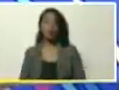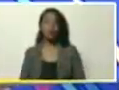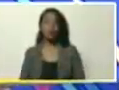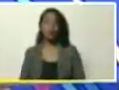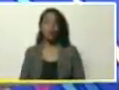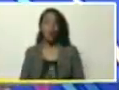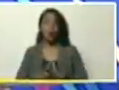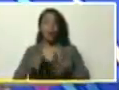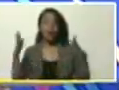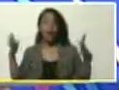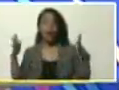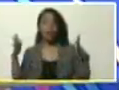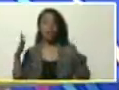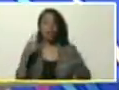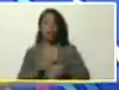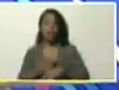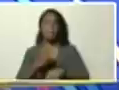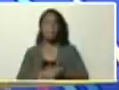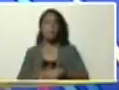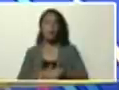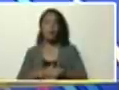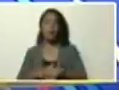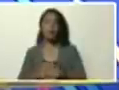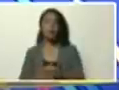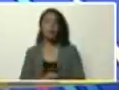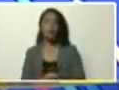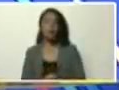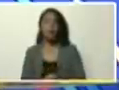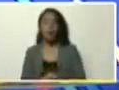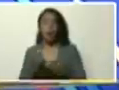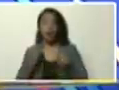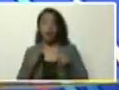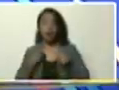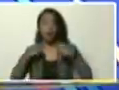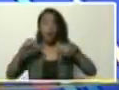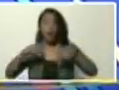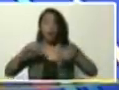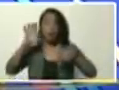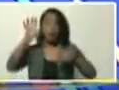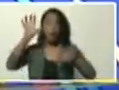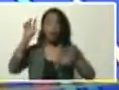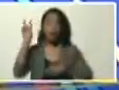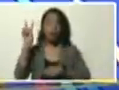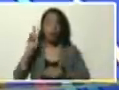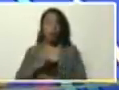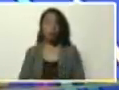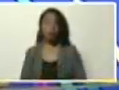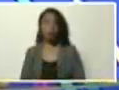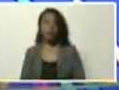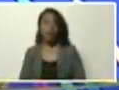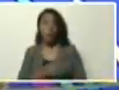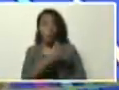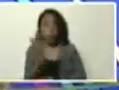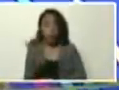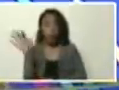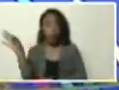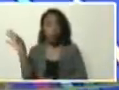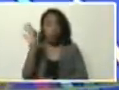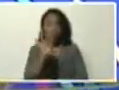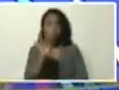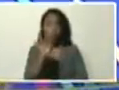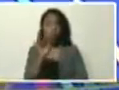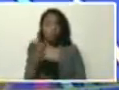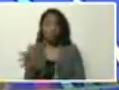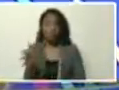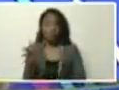Un gran cambio de época está viviendo nuestro país. Ustedes han elegido a